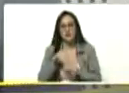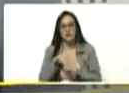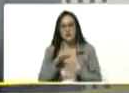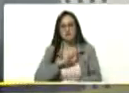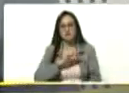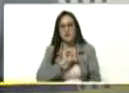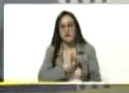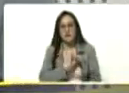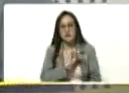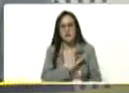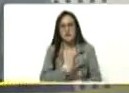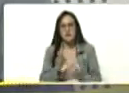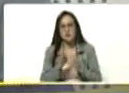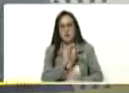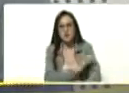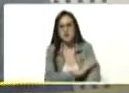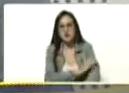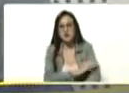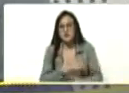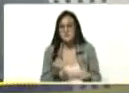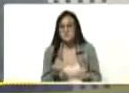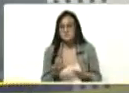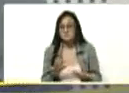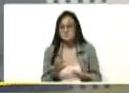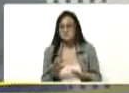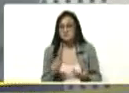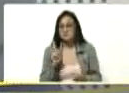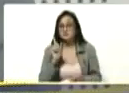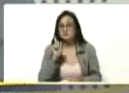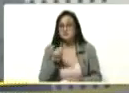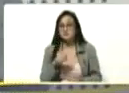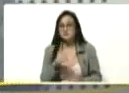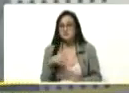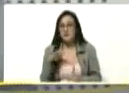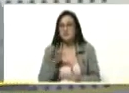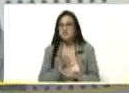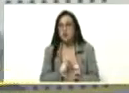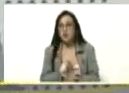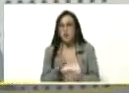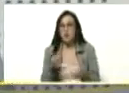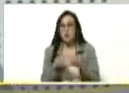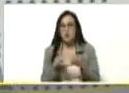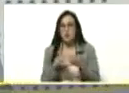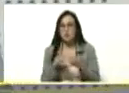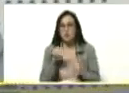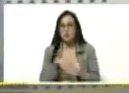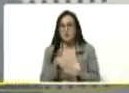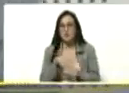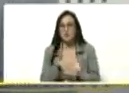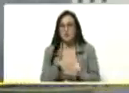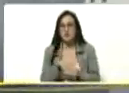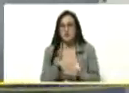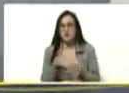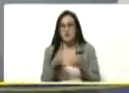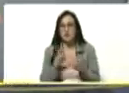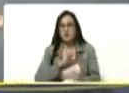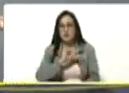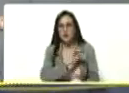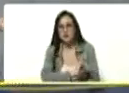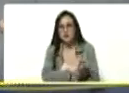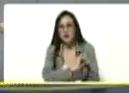izquierda. Para ello, recurren también a la burda intimidación de simpatizantes y votantes de partidos de